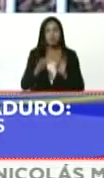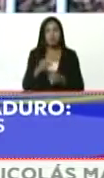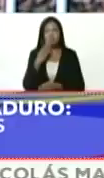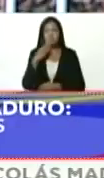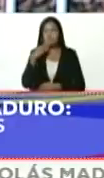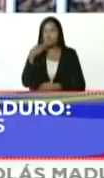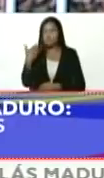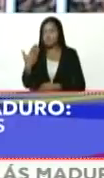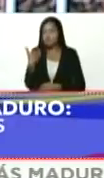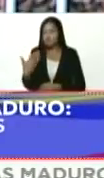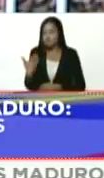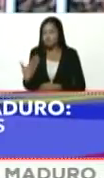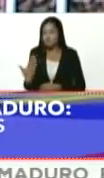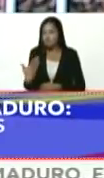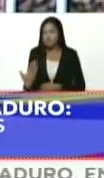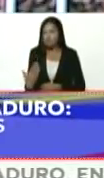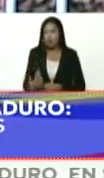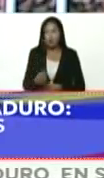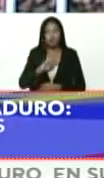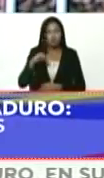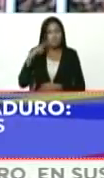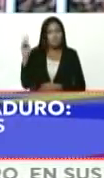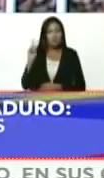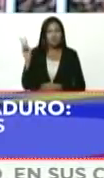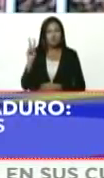vergüenza para Venezuela.